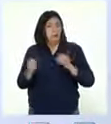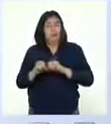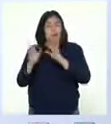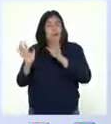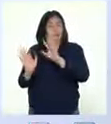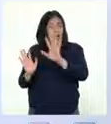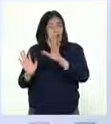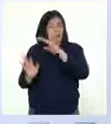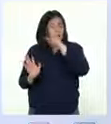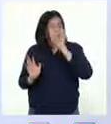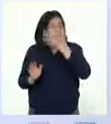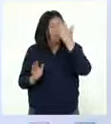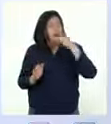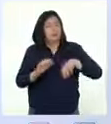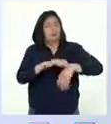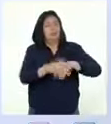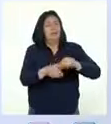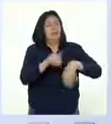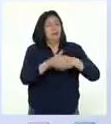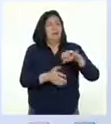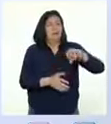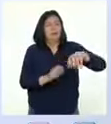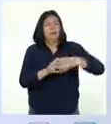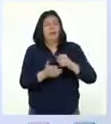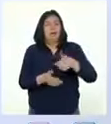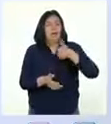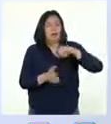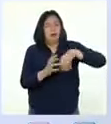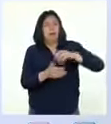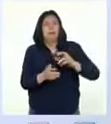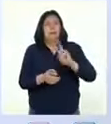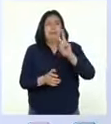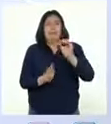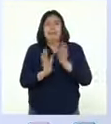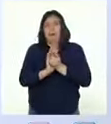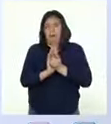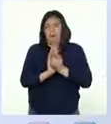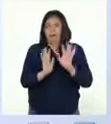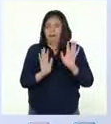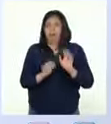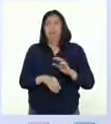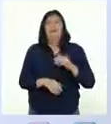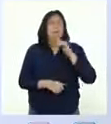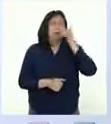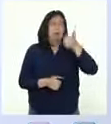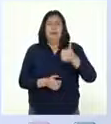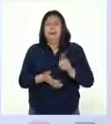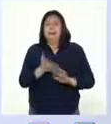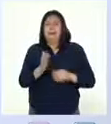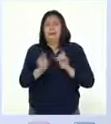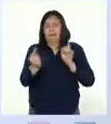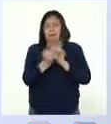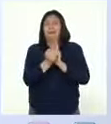del día, nunca olvidarse lavarse bien las manos con agua y jabón por lo menos 20 segundos. Mañana nos